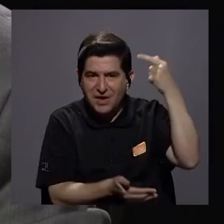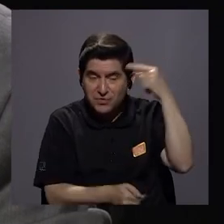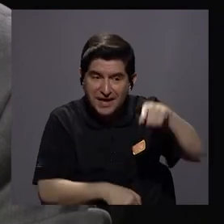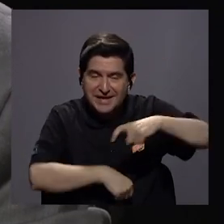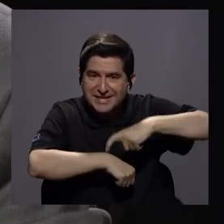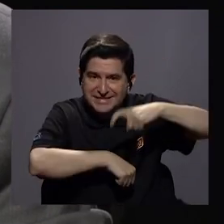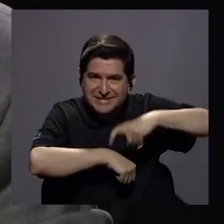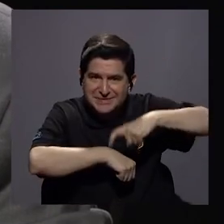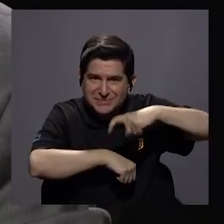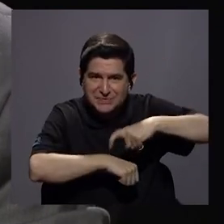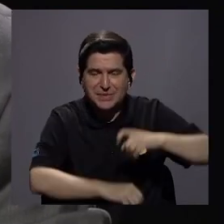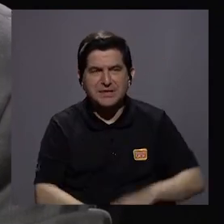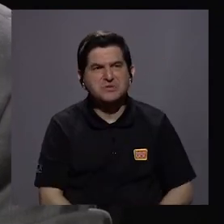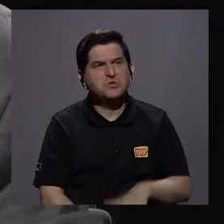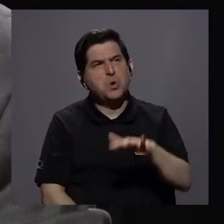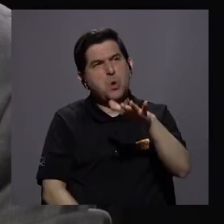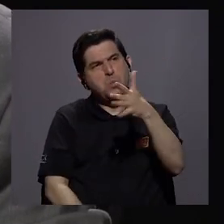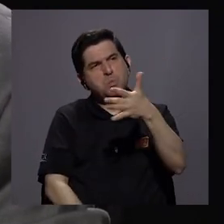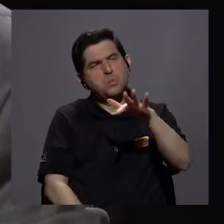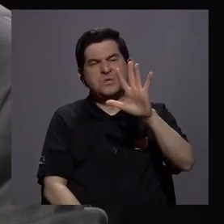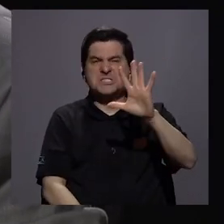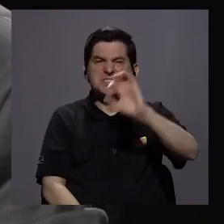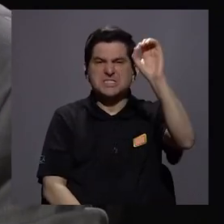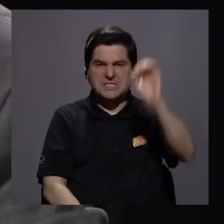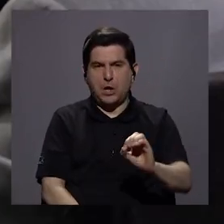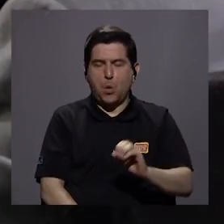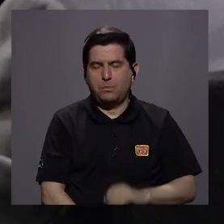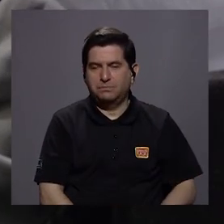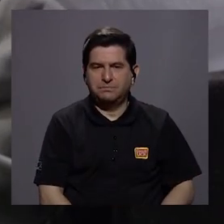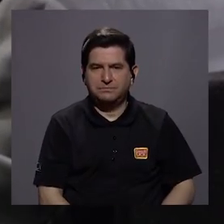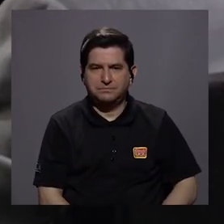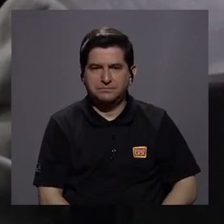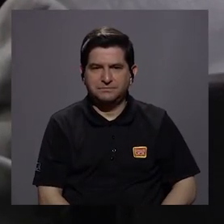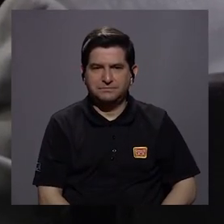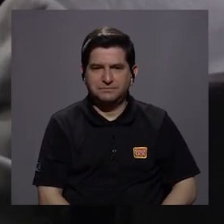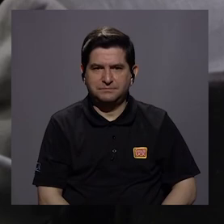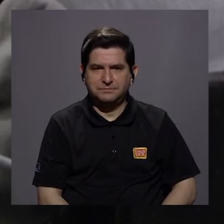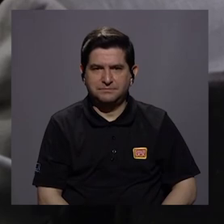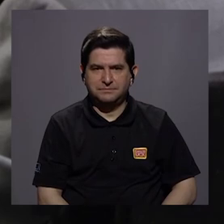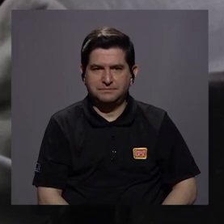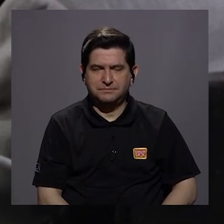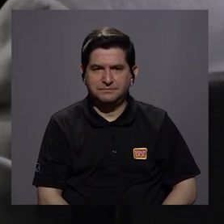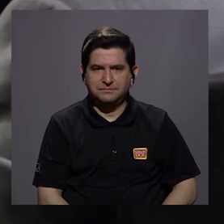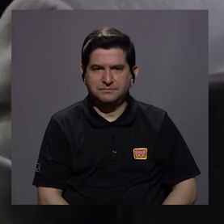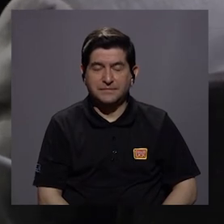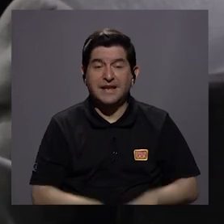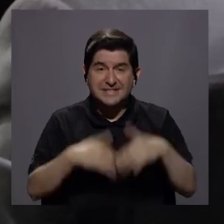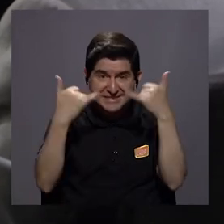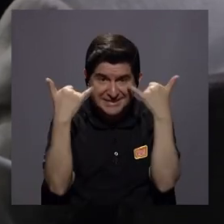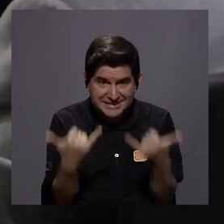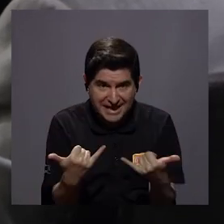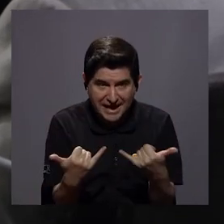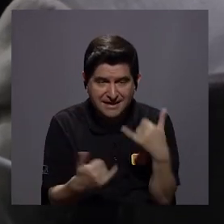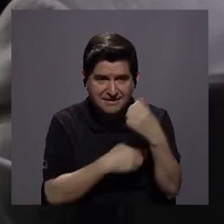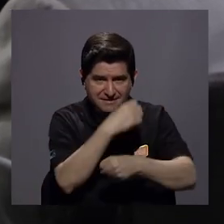ese entonces andaba alrededor de un 5%. Así es. De tal manera de que, digamos que ya en